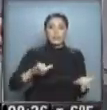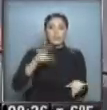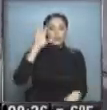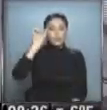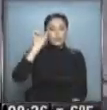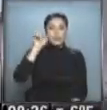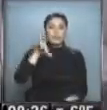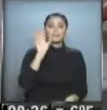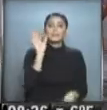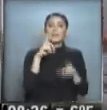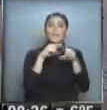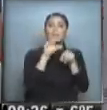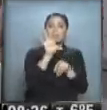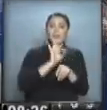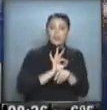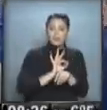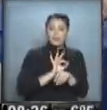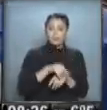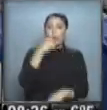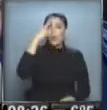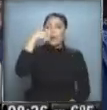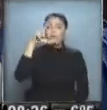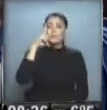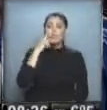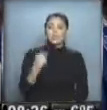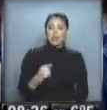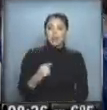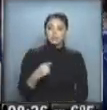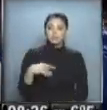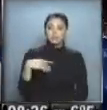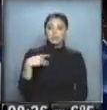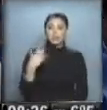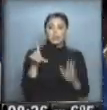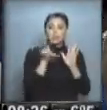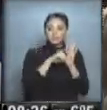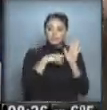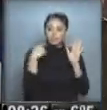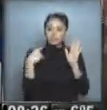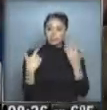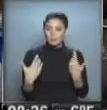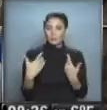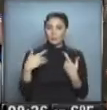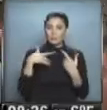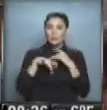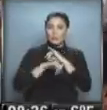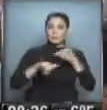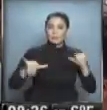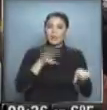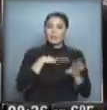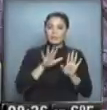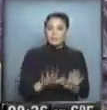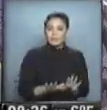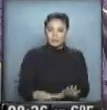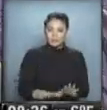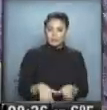victoria a la elección de dicha fecha obedece a que es el último día previsto por la legislación electoral vigente para la realización de este tipo de actos